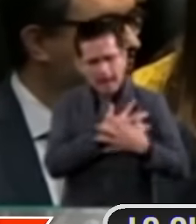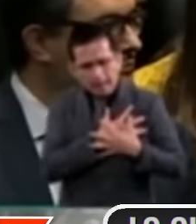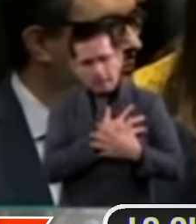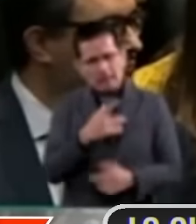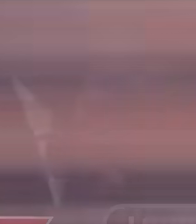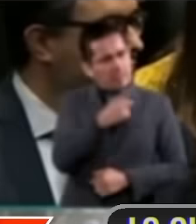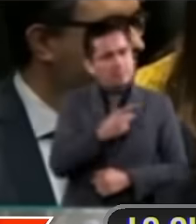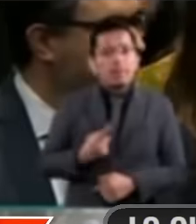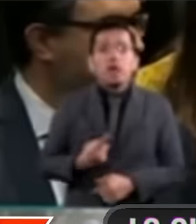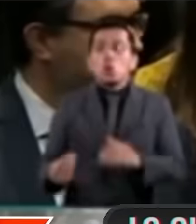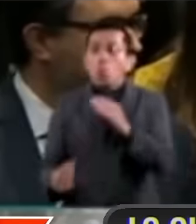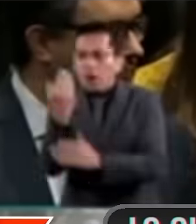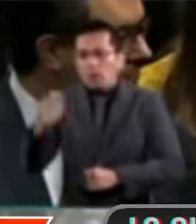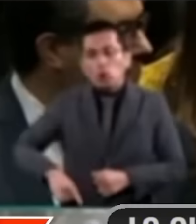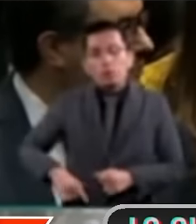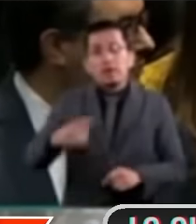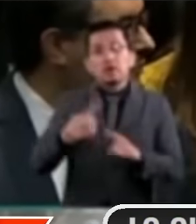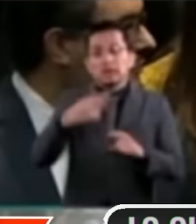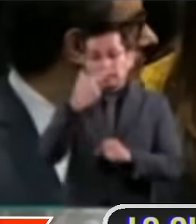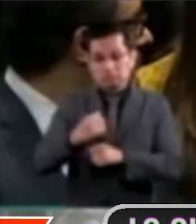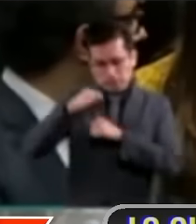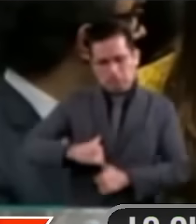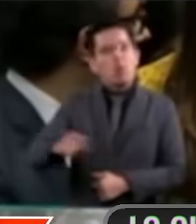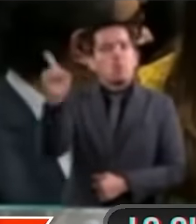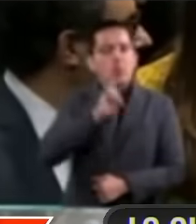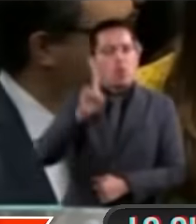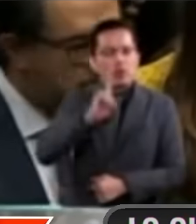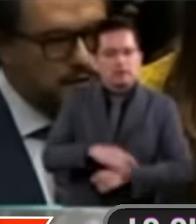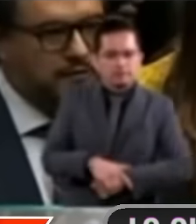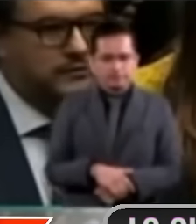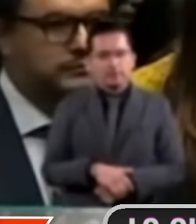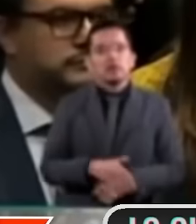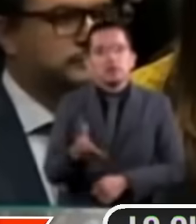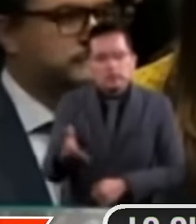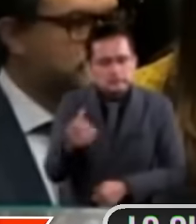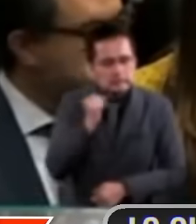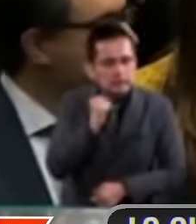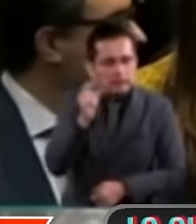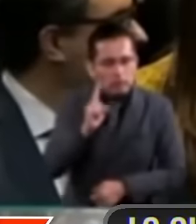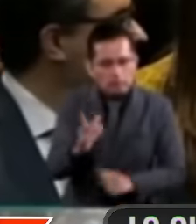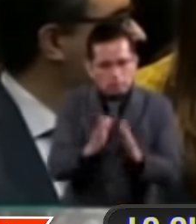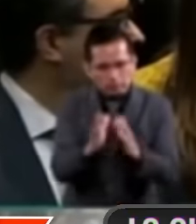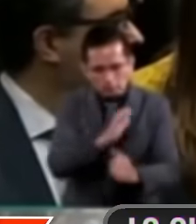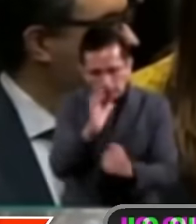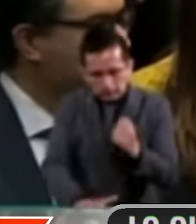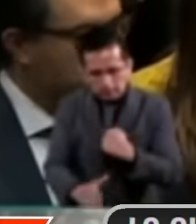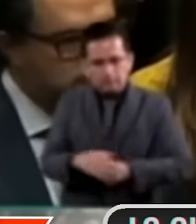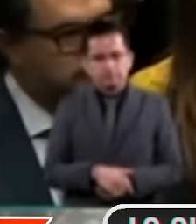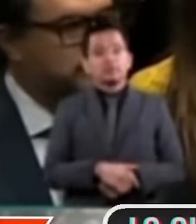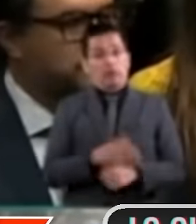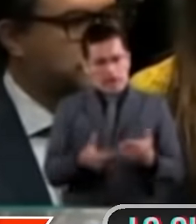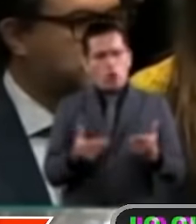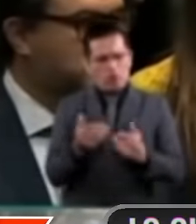encabezado por una mujer. Es el momento de concluir, por favor, señora senadora. En el cual todos